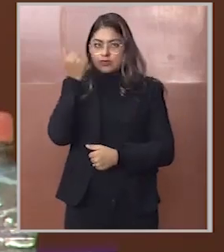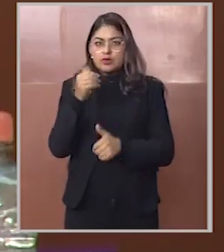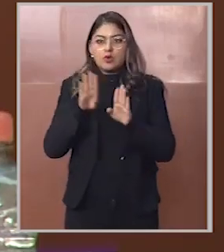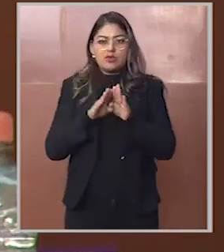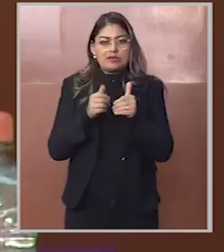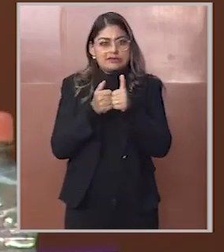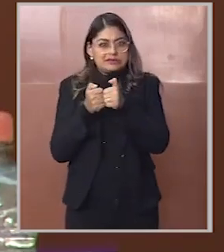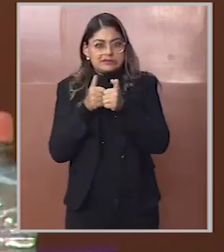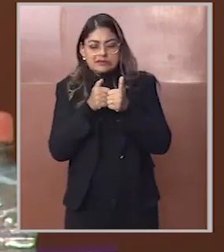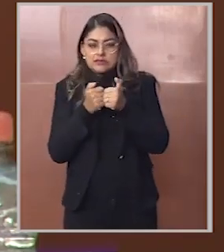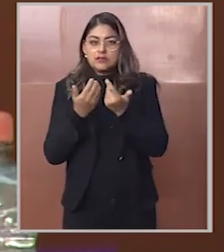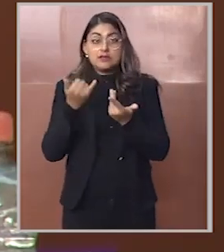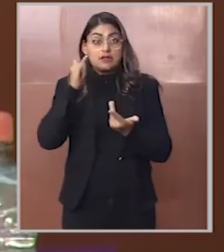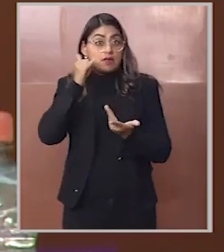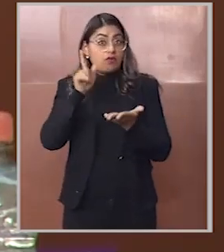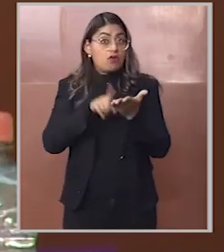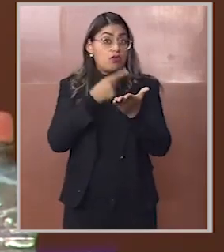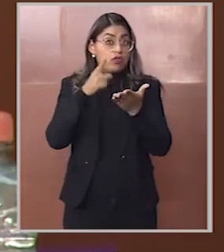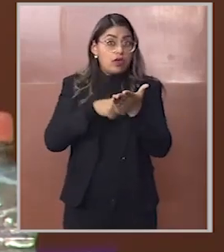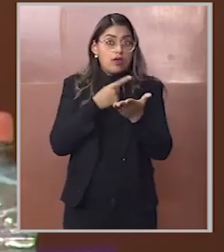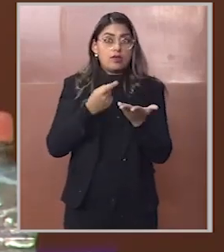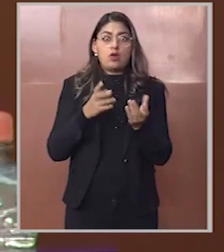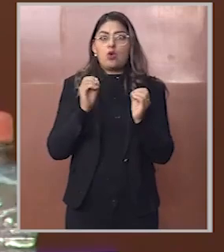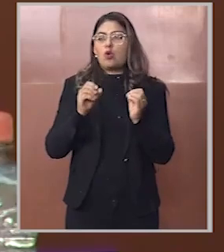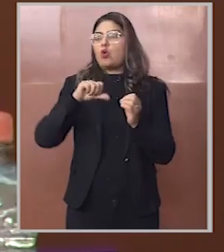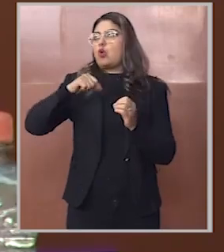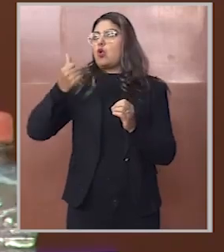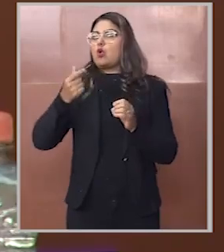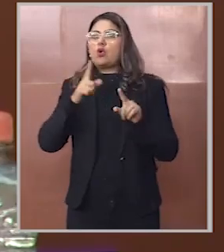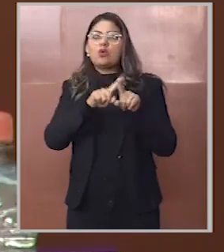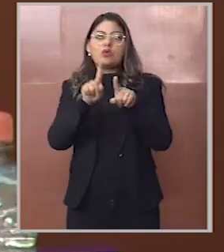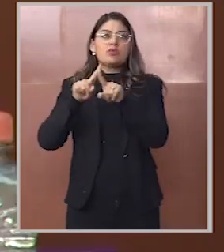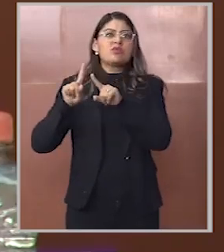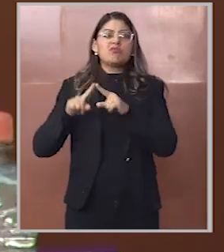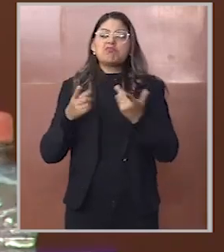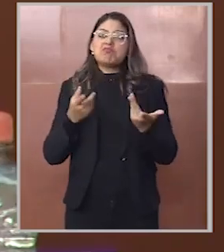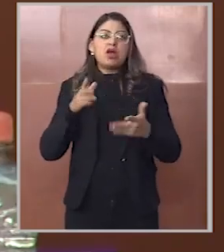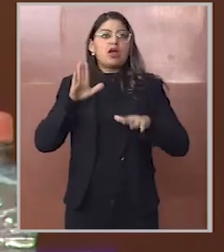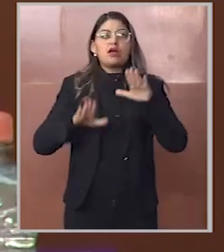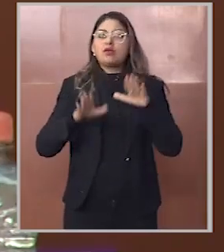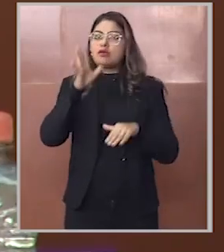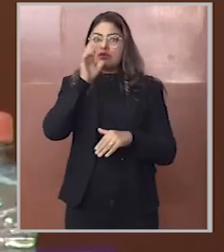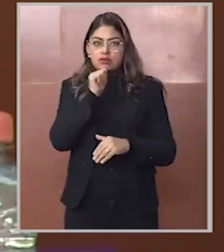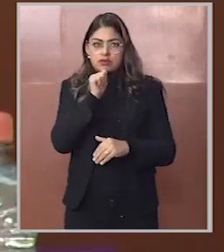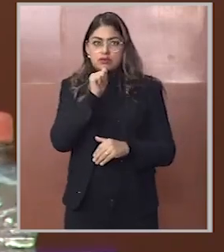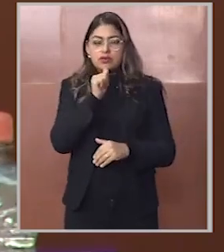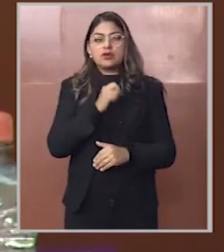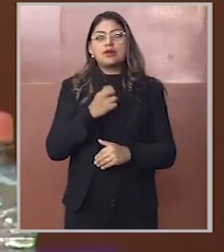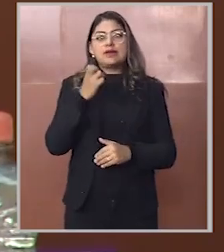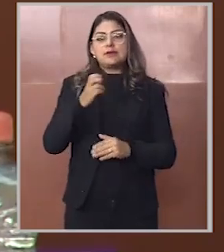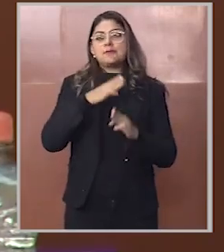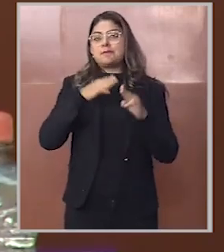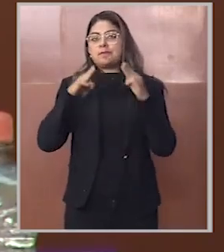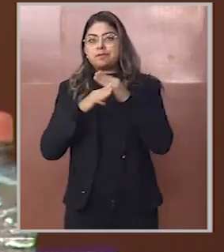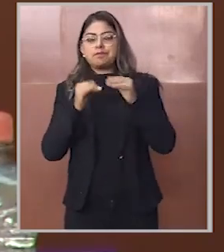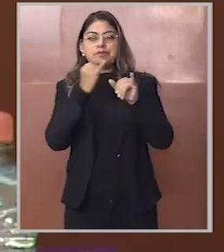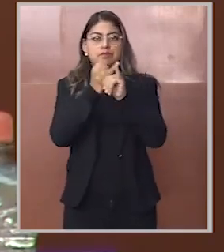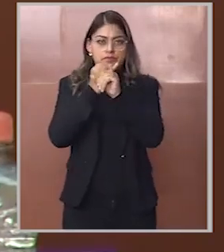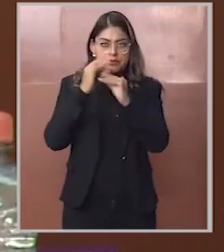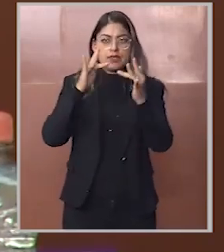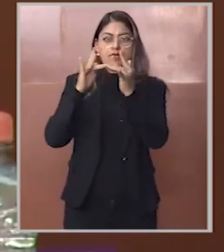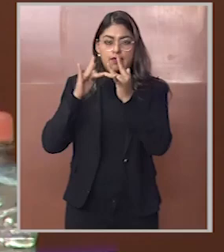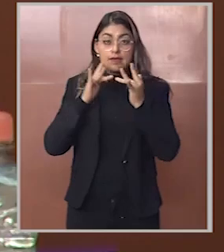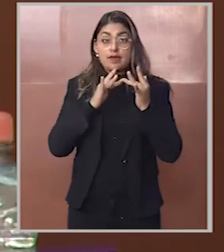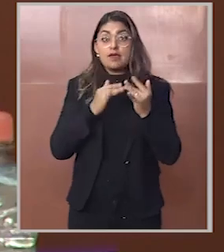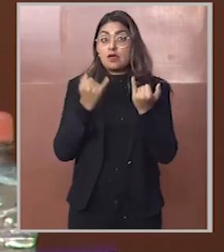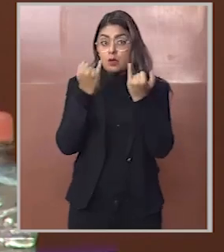tableta o cualquier otro eh otro e material digital y eh otro reto que me gustaría